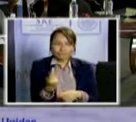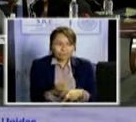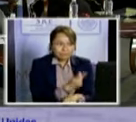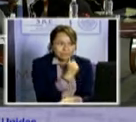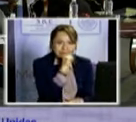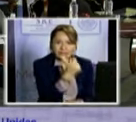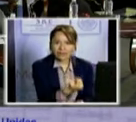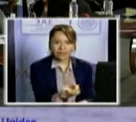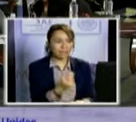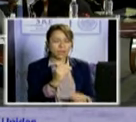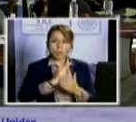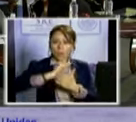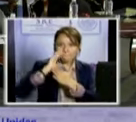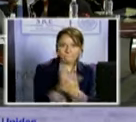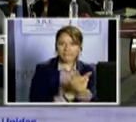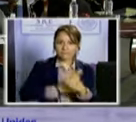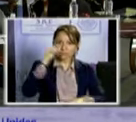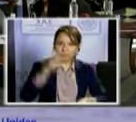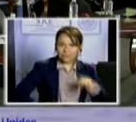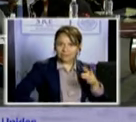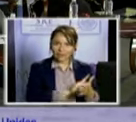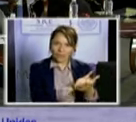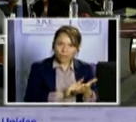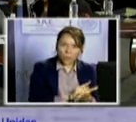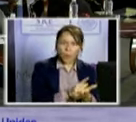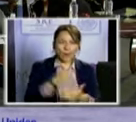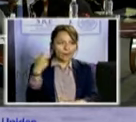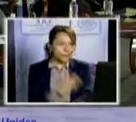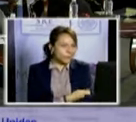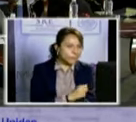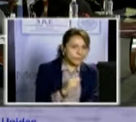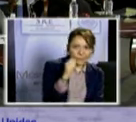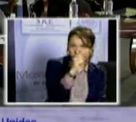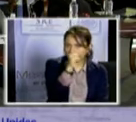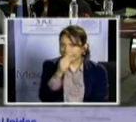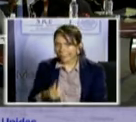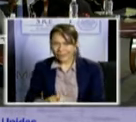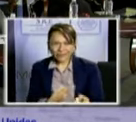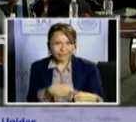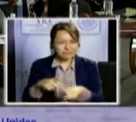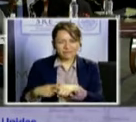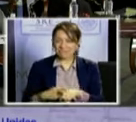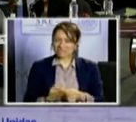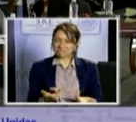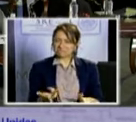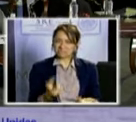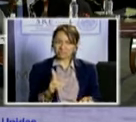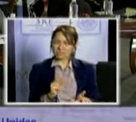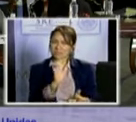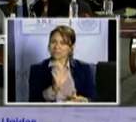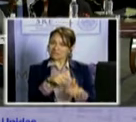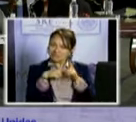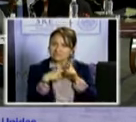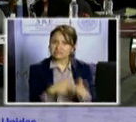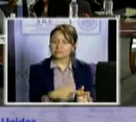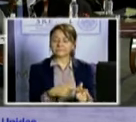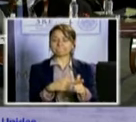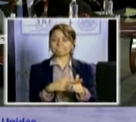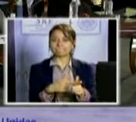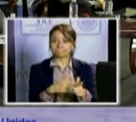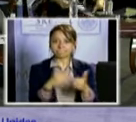oferta o reducciones en el consumo, sino que estamos hablando crecientemente de problemas colaterales, de